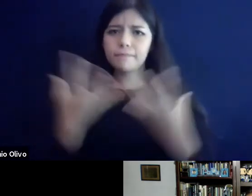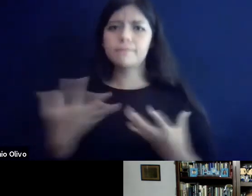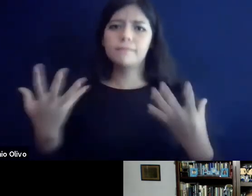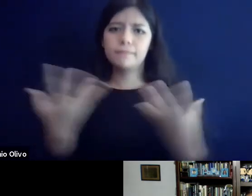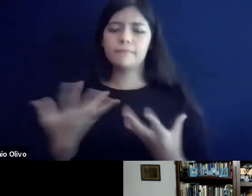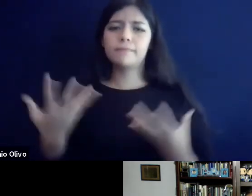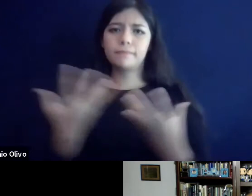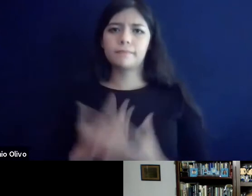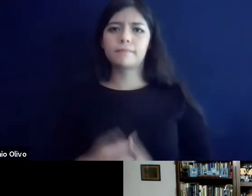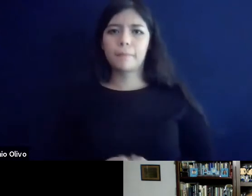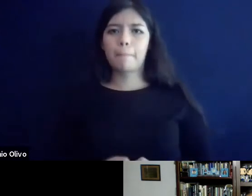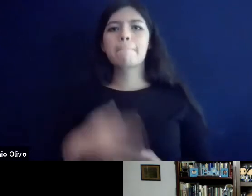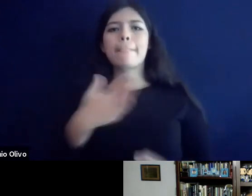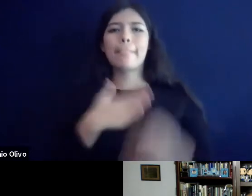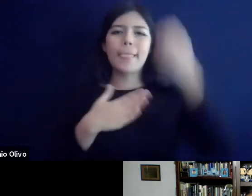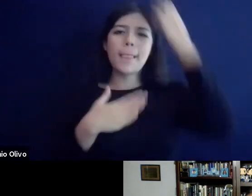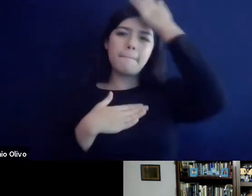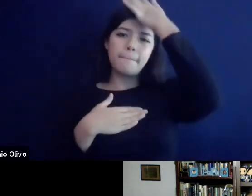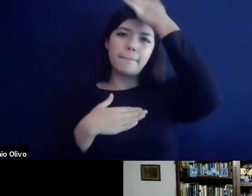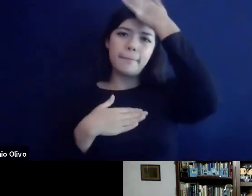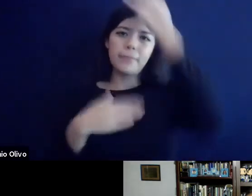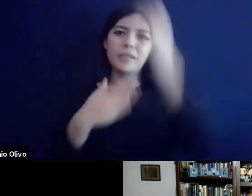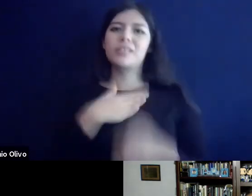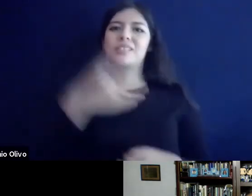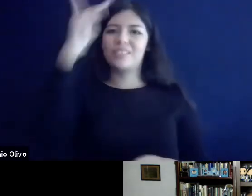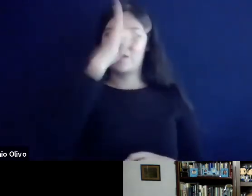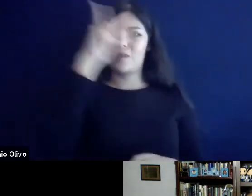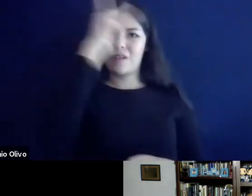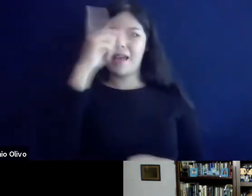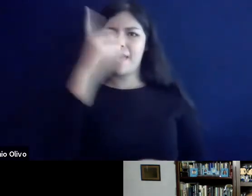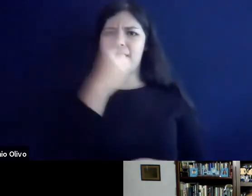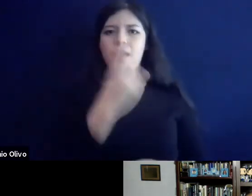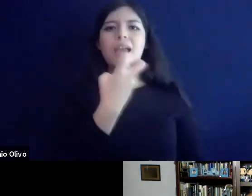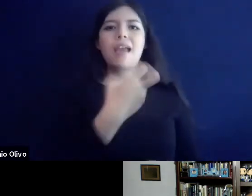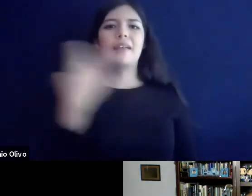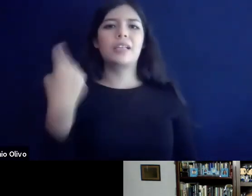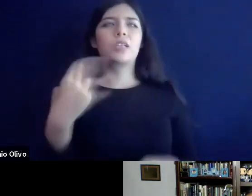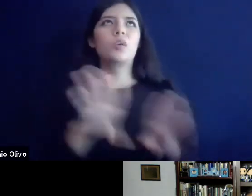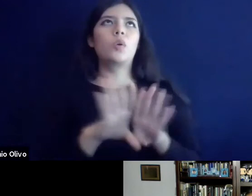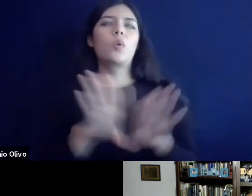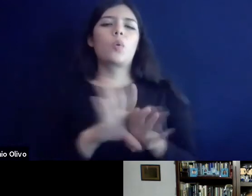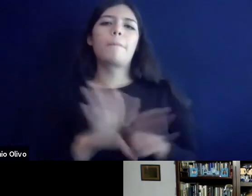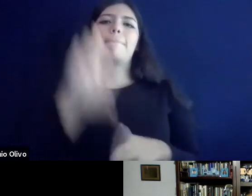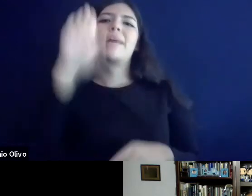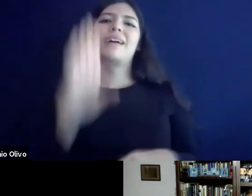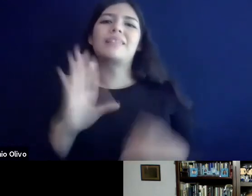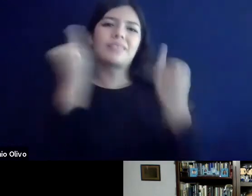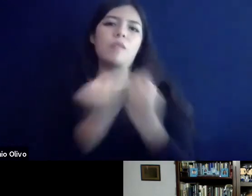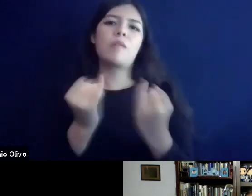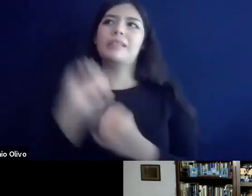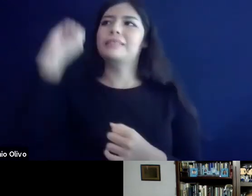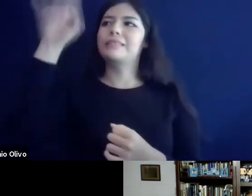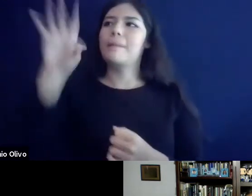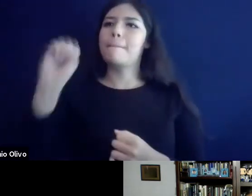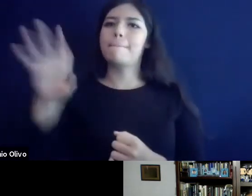el semáforo verde y rojo. Eres muy consciente de tu semáforo verde y rojo porque sabes perfectamente